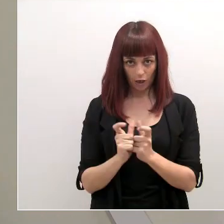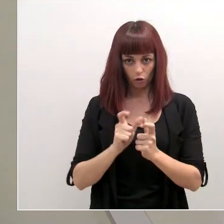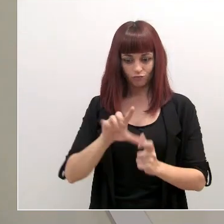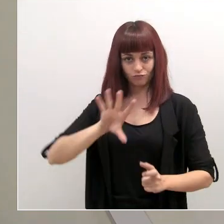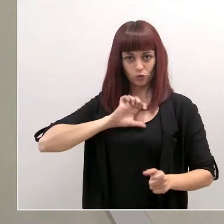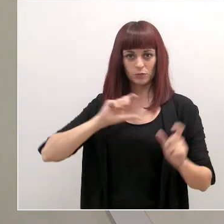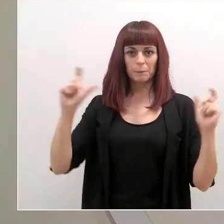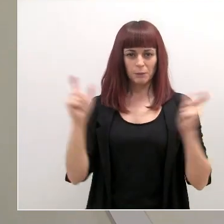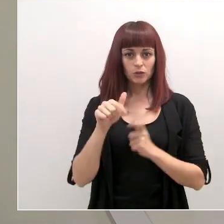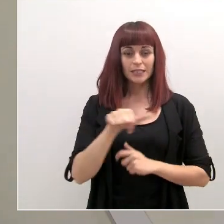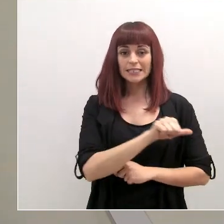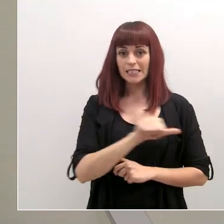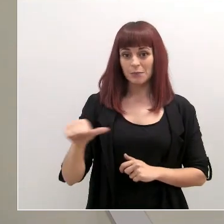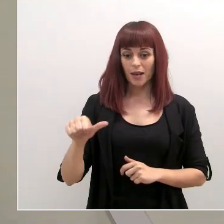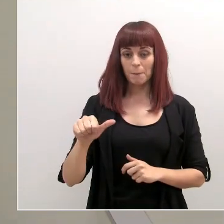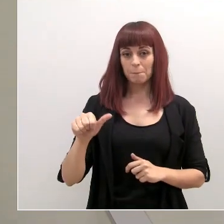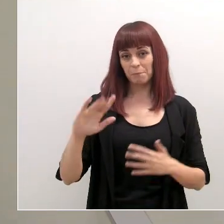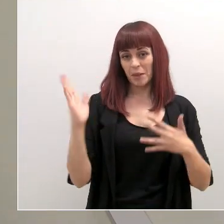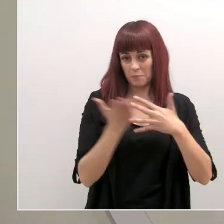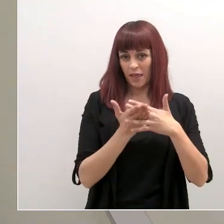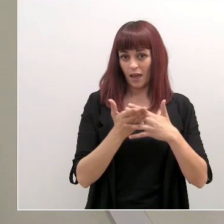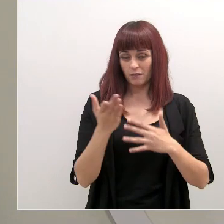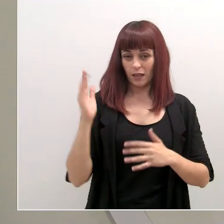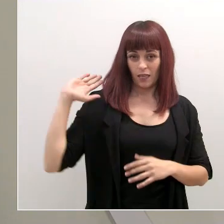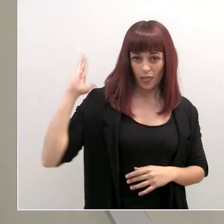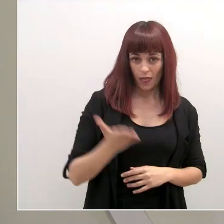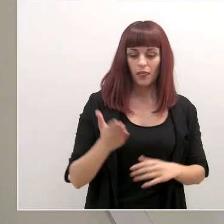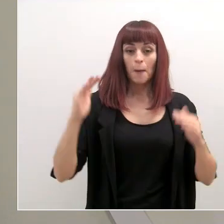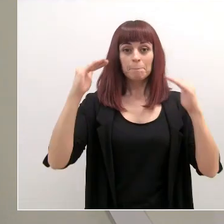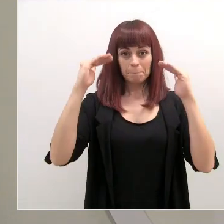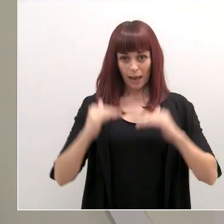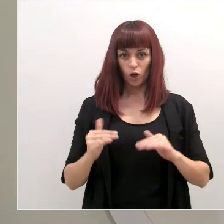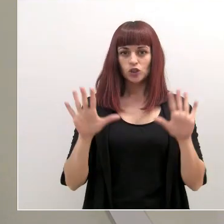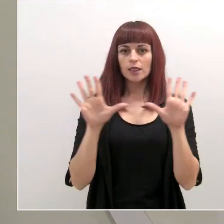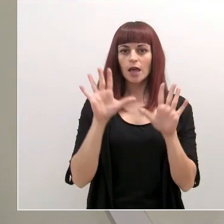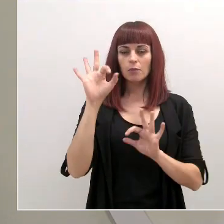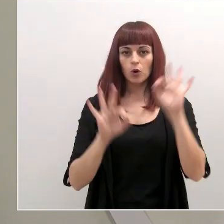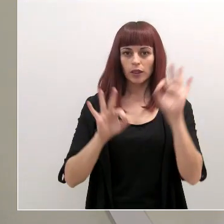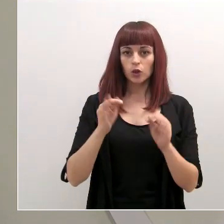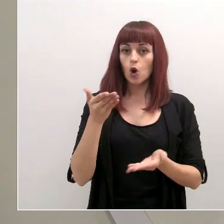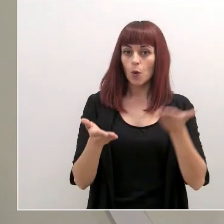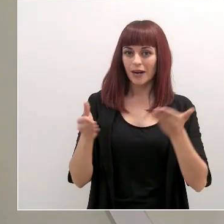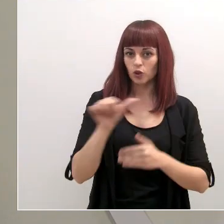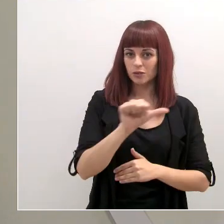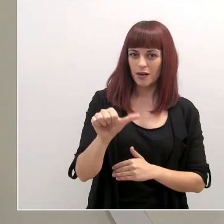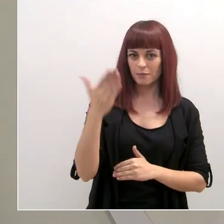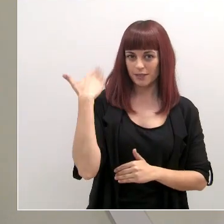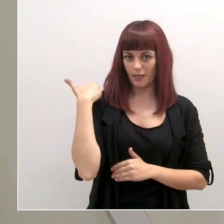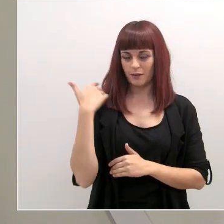contagios. Esta semana la tasa media de incidencia se ha reducido un 10% con respecto a la semana